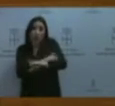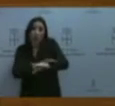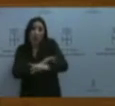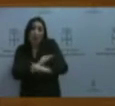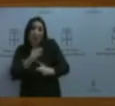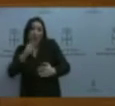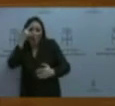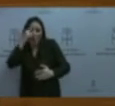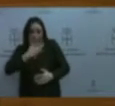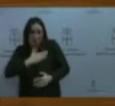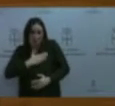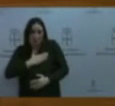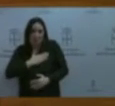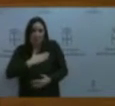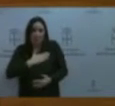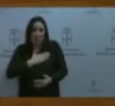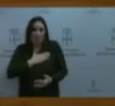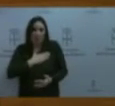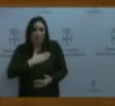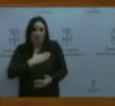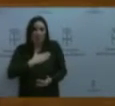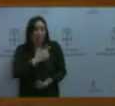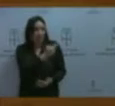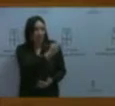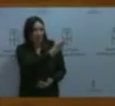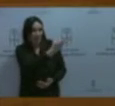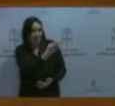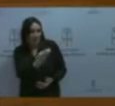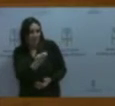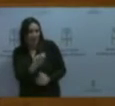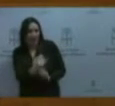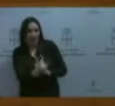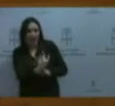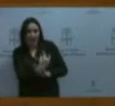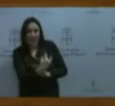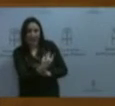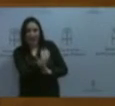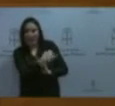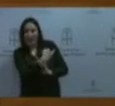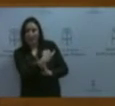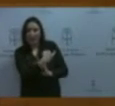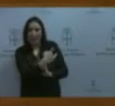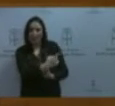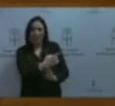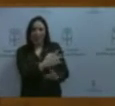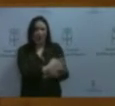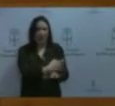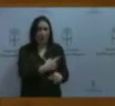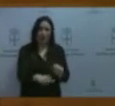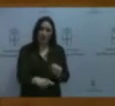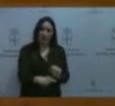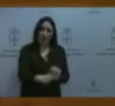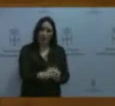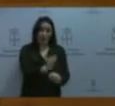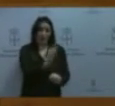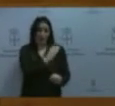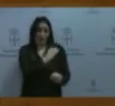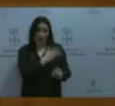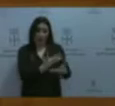este consejero. Es decir, que venga usted a engañarme, a jugar con una baraja diferente cuando hace una pregunta y viene con la